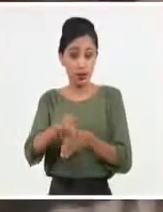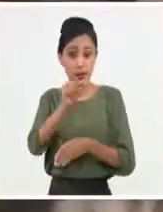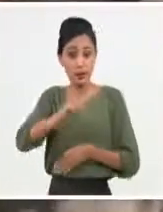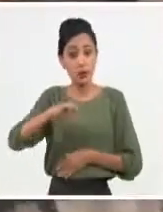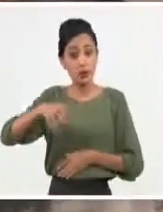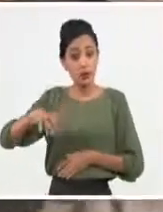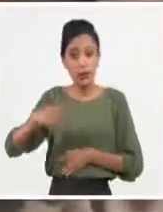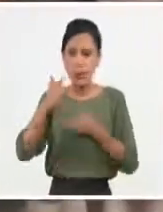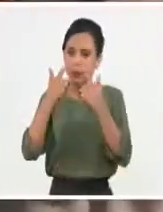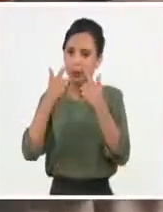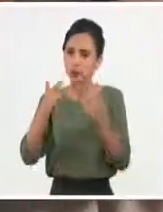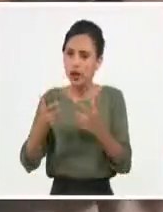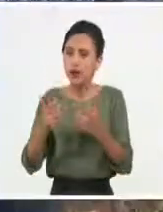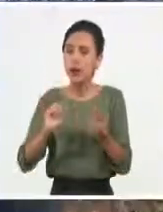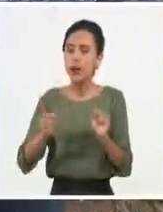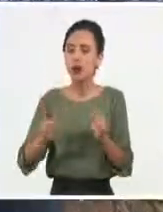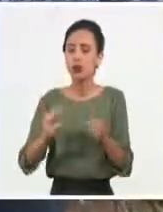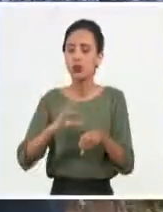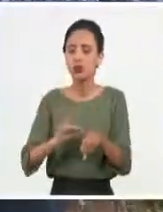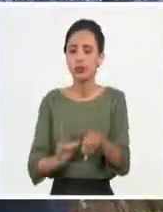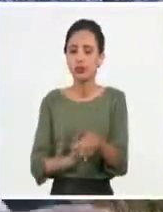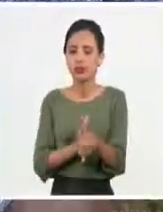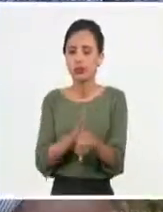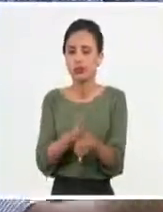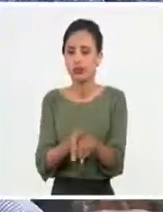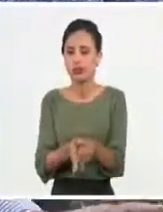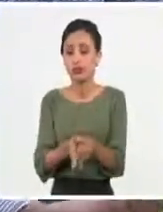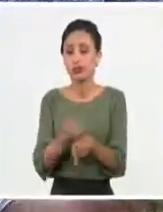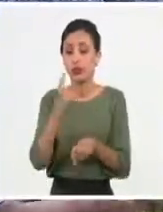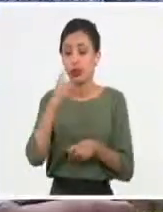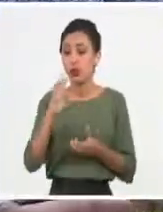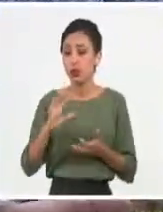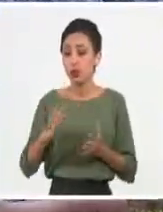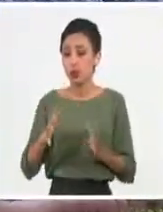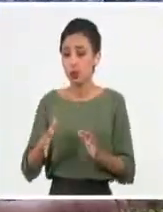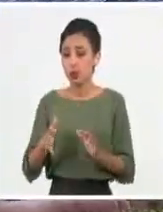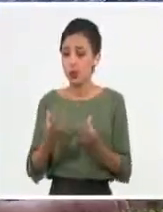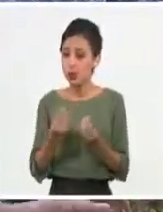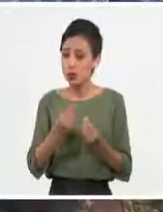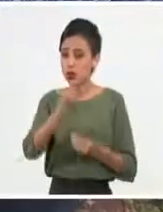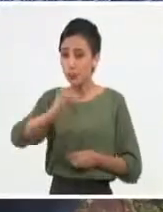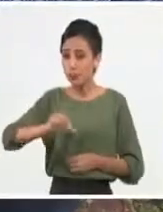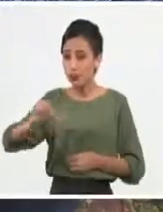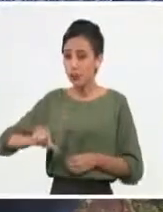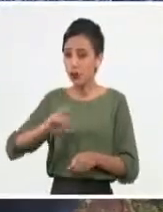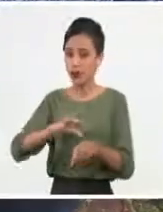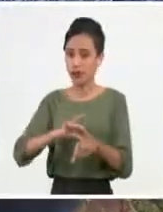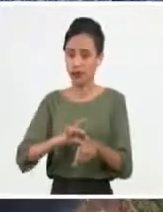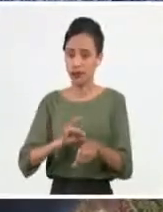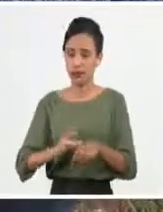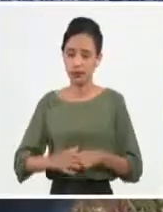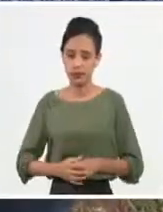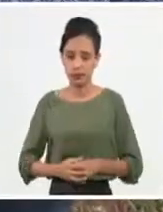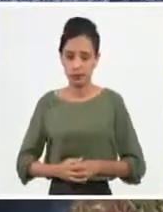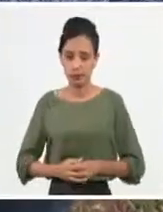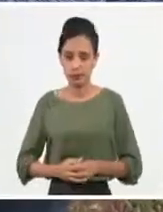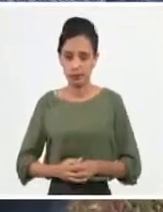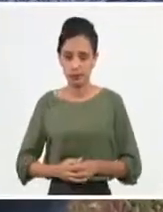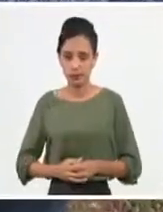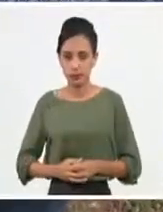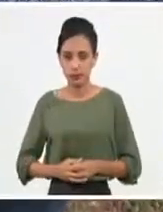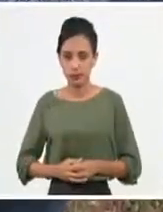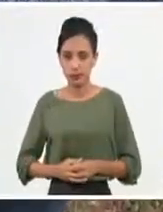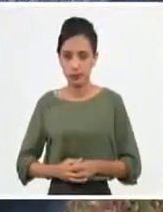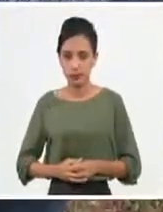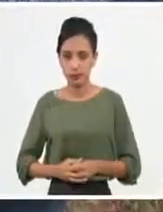frenar el avance del SARS-CoV-2, que mantiene un complejo escenario epidemiológico territorial. Entonces es muy